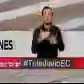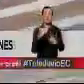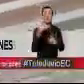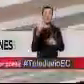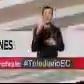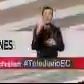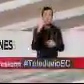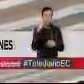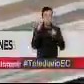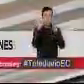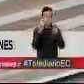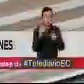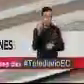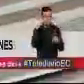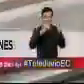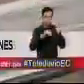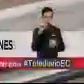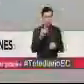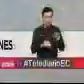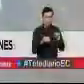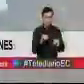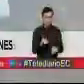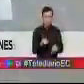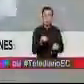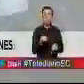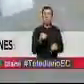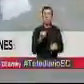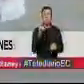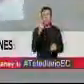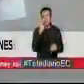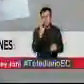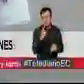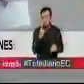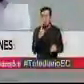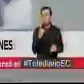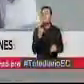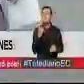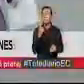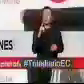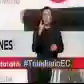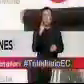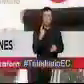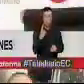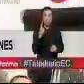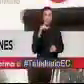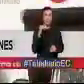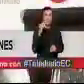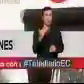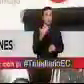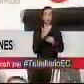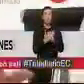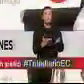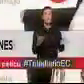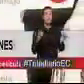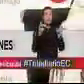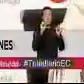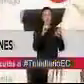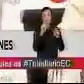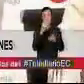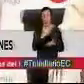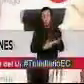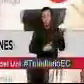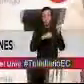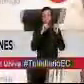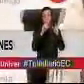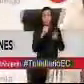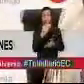con la elaboración del cuestionario censal, el cual será sometido a prueba durante el piloto. Sí, este banco de preguntas,